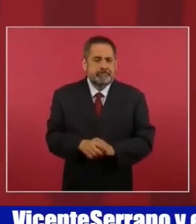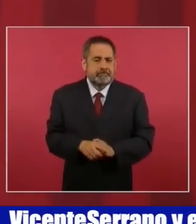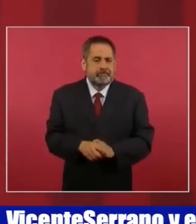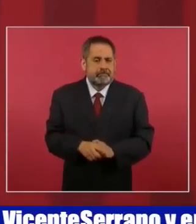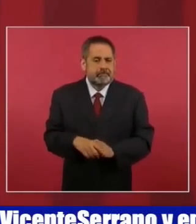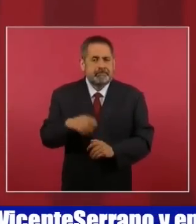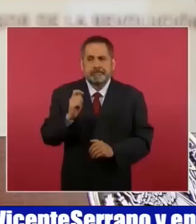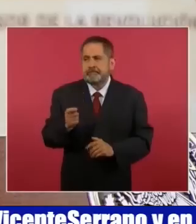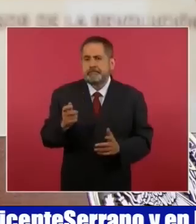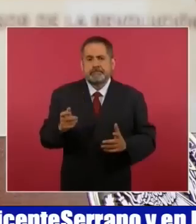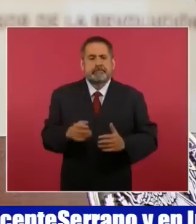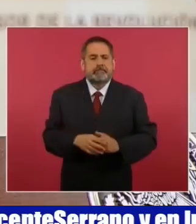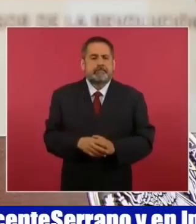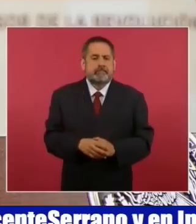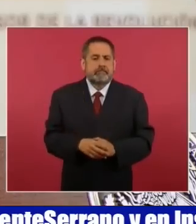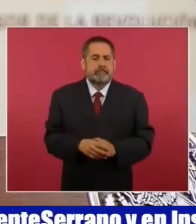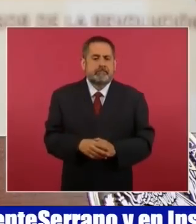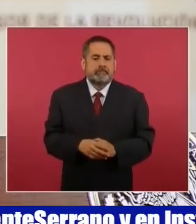porque